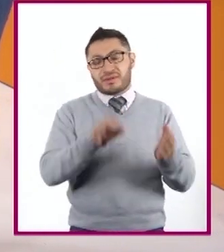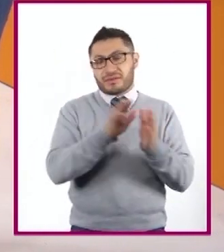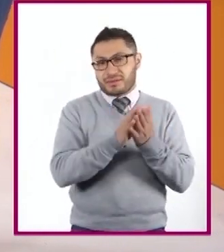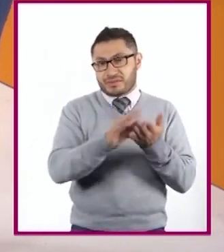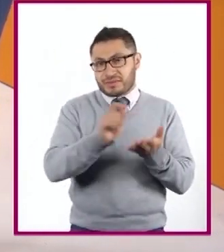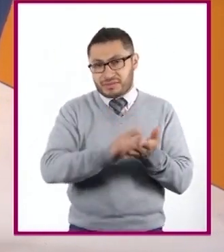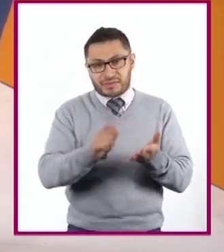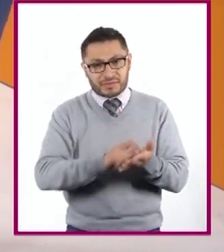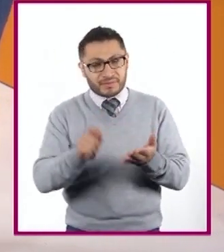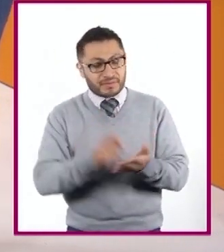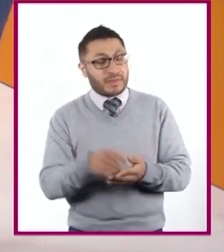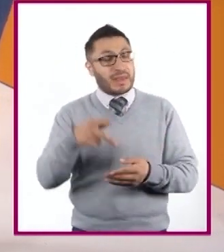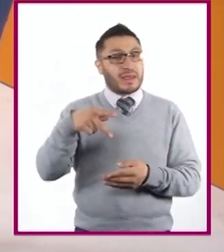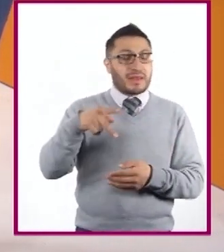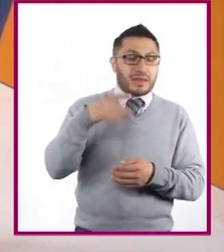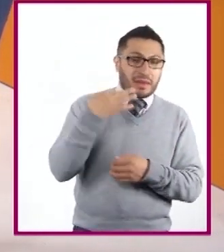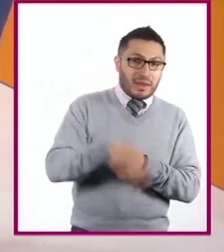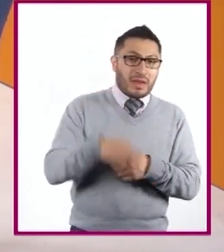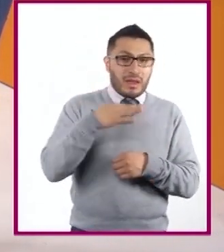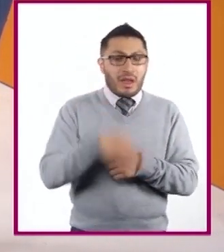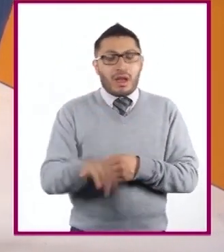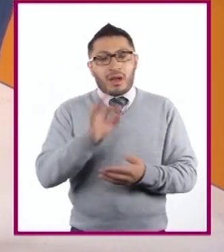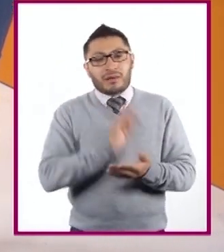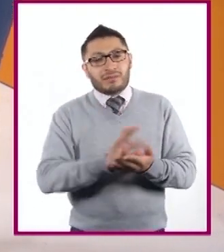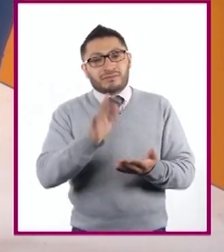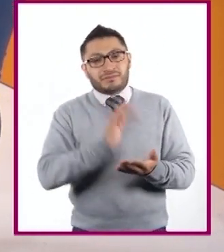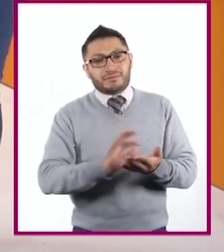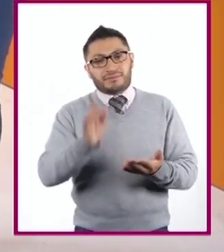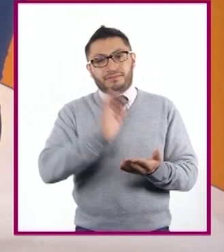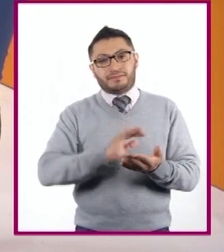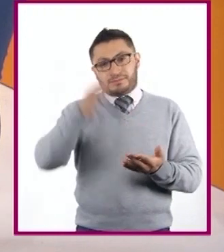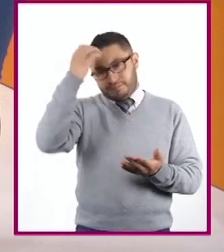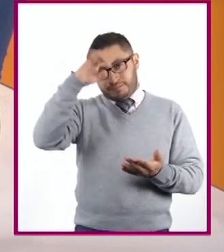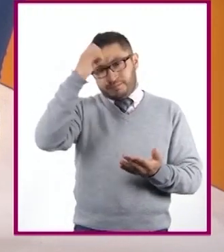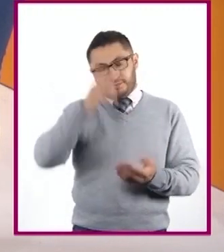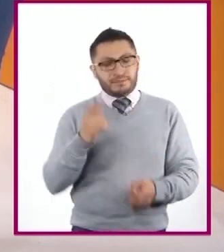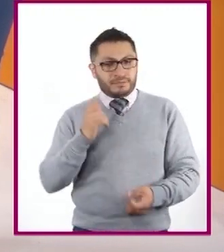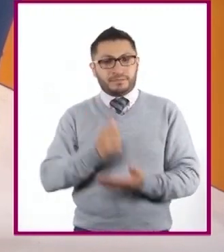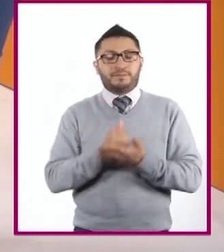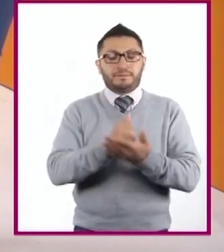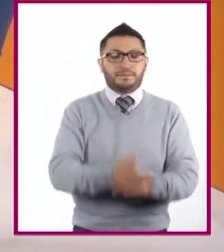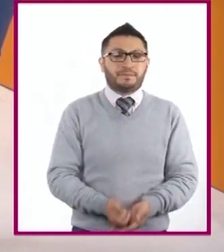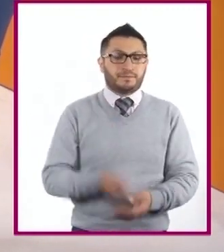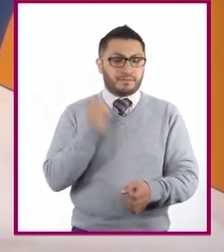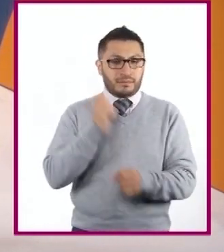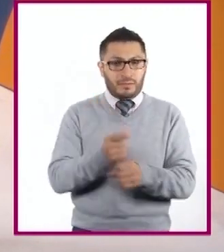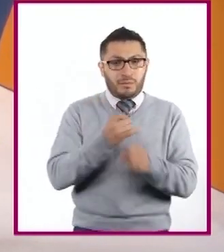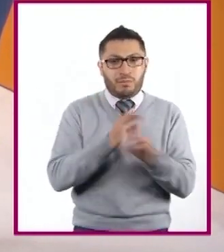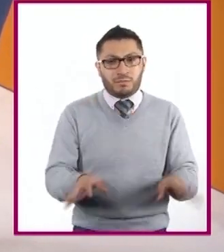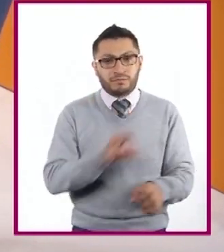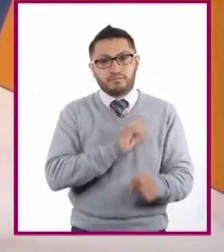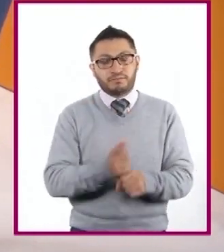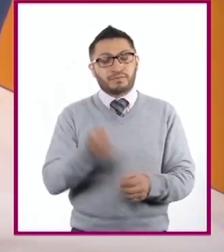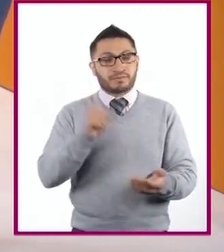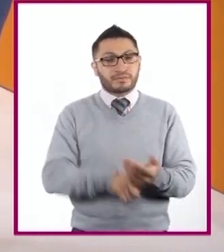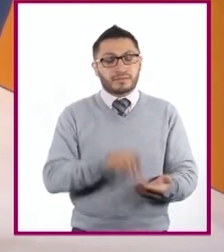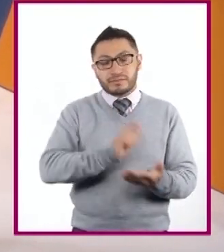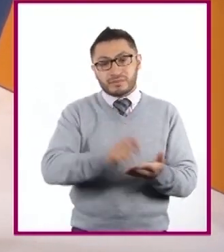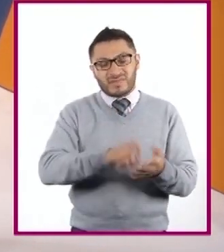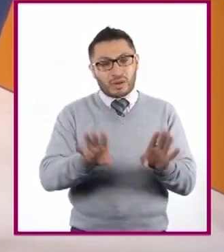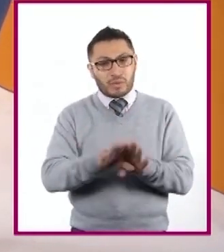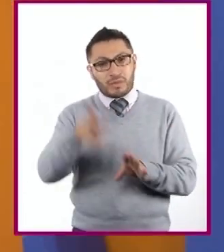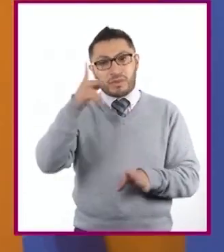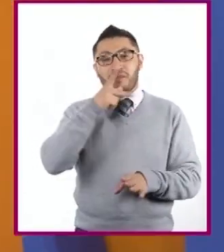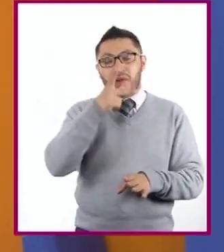texto, mientras que la lectura de exploración ayuda a buscar información específica en un texto como palabras o